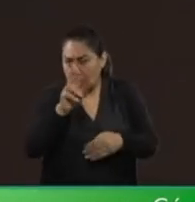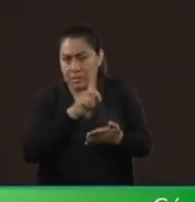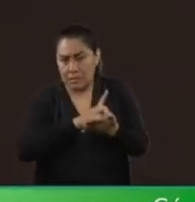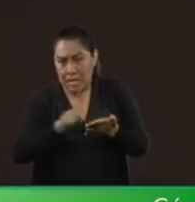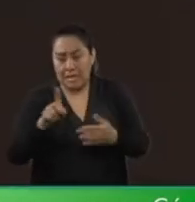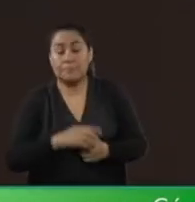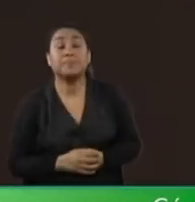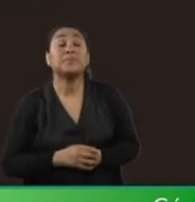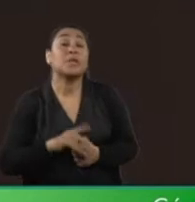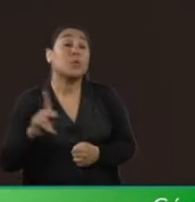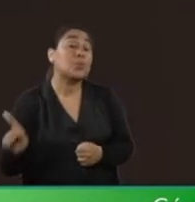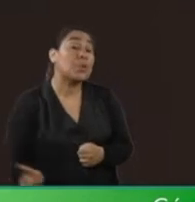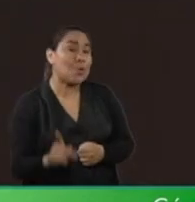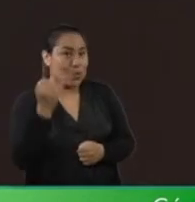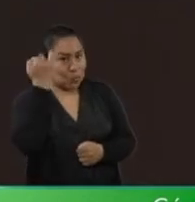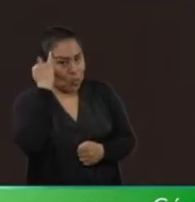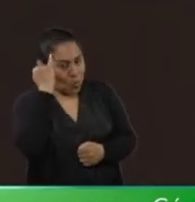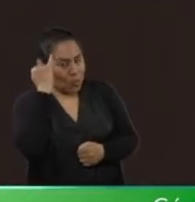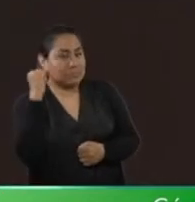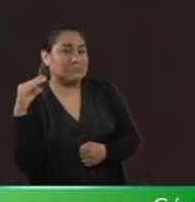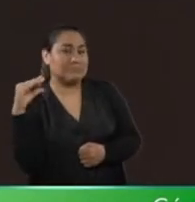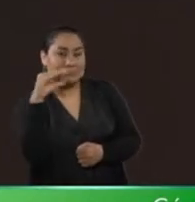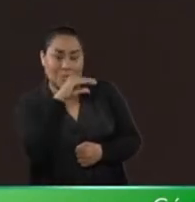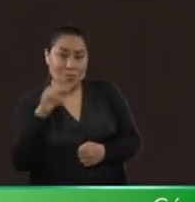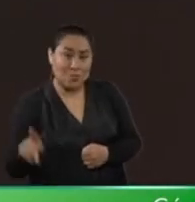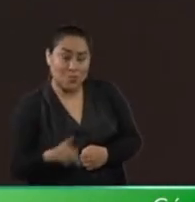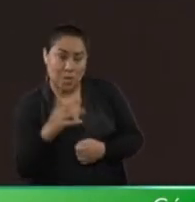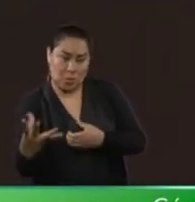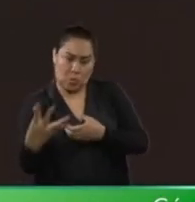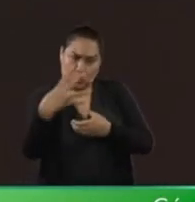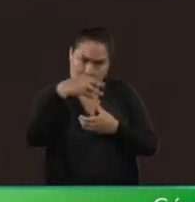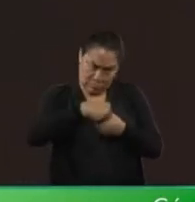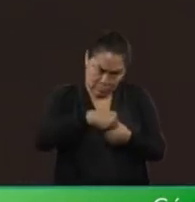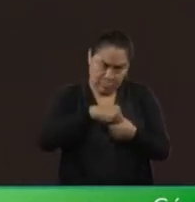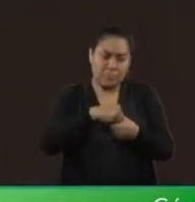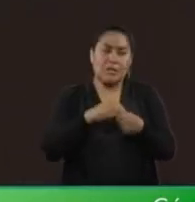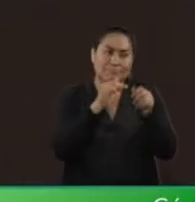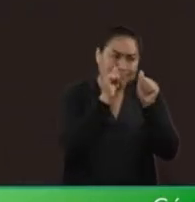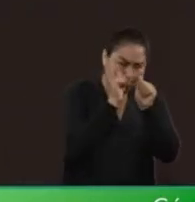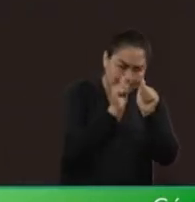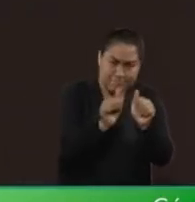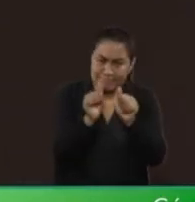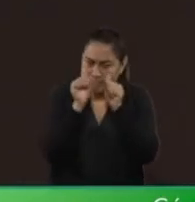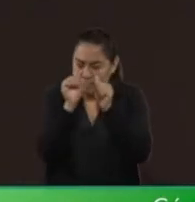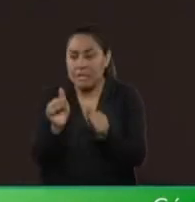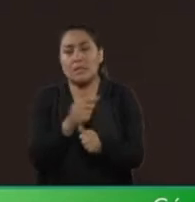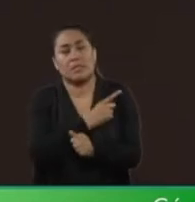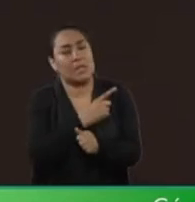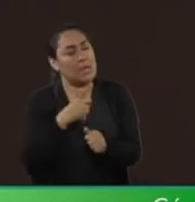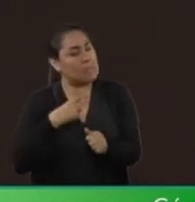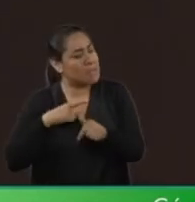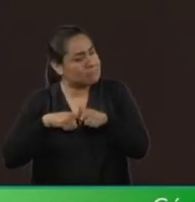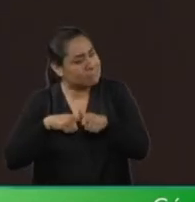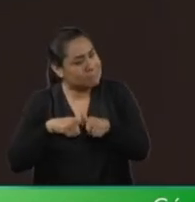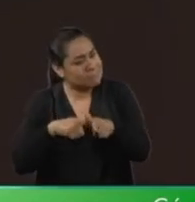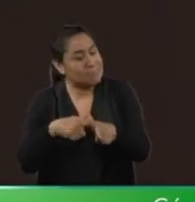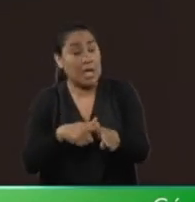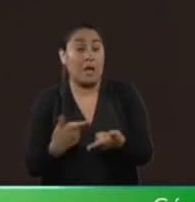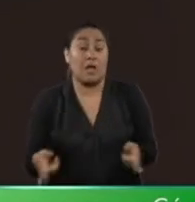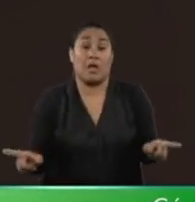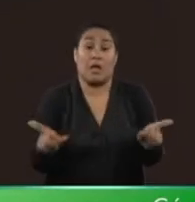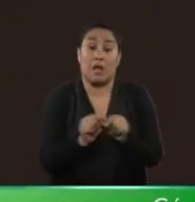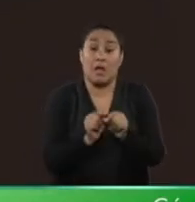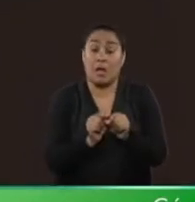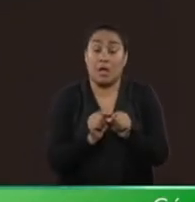de los pueblos indígenas y afrodescendientes a la vida nacional debe de ser plena, no solamente que sea reconocimiento